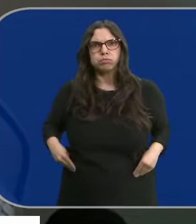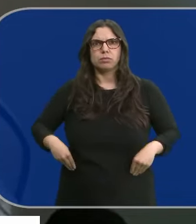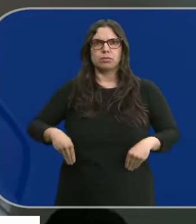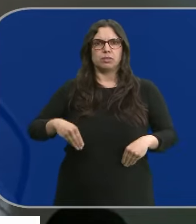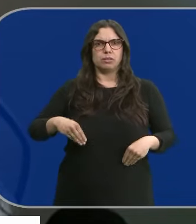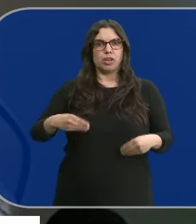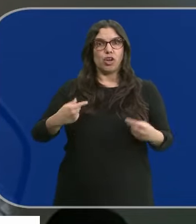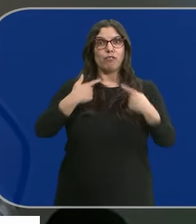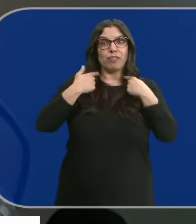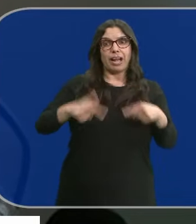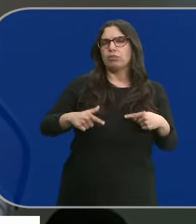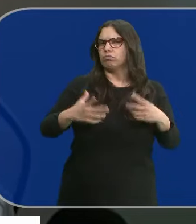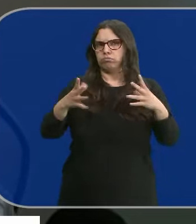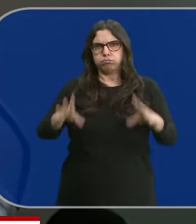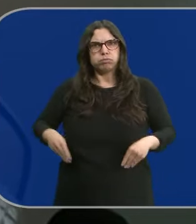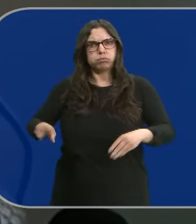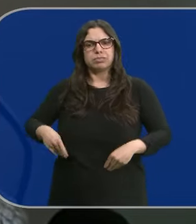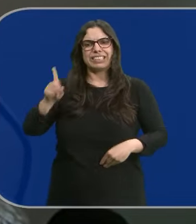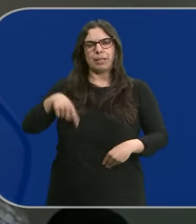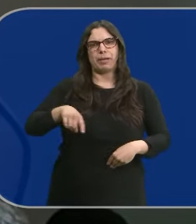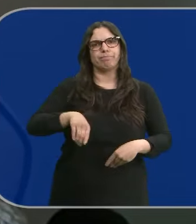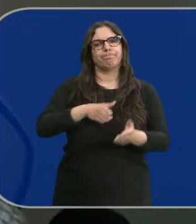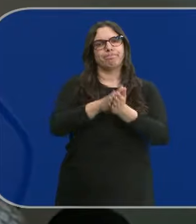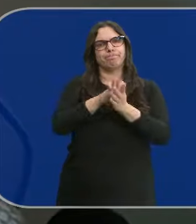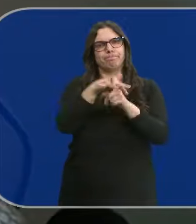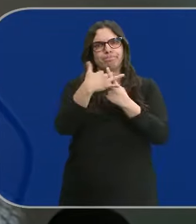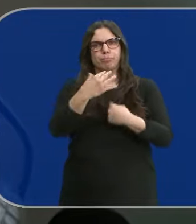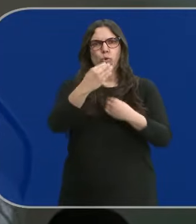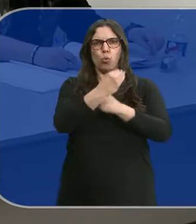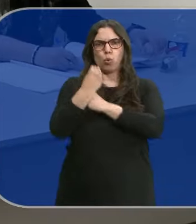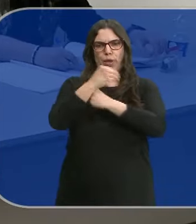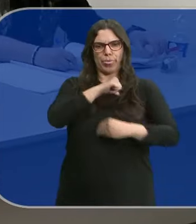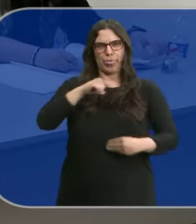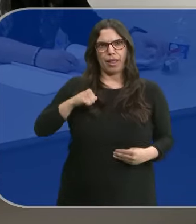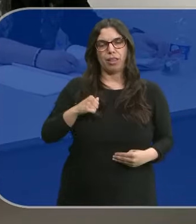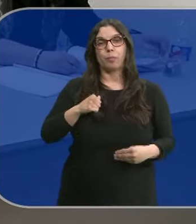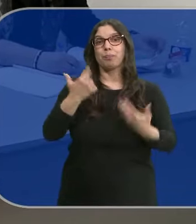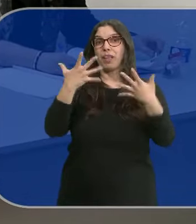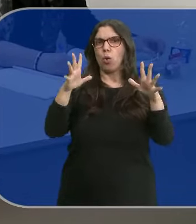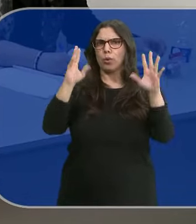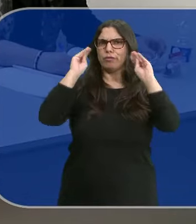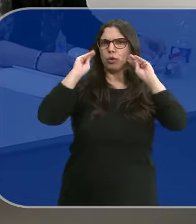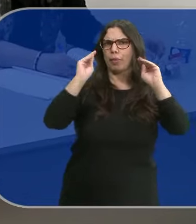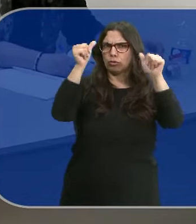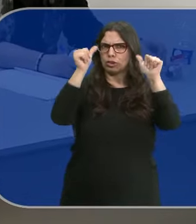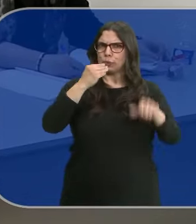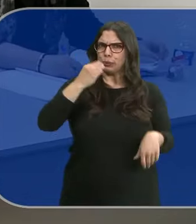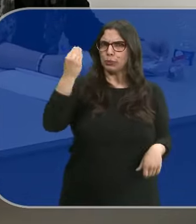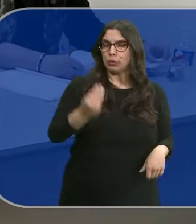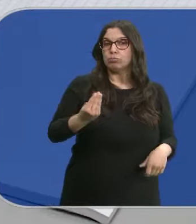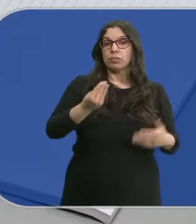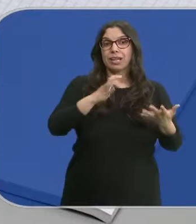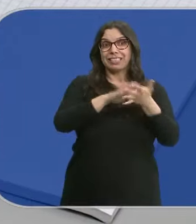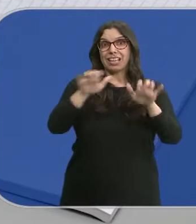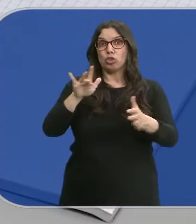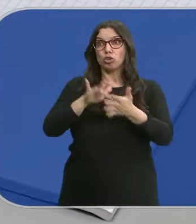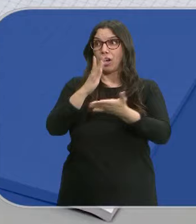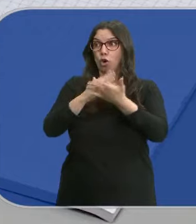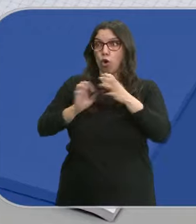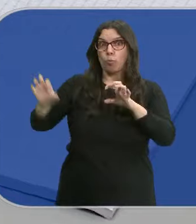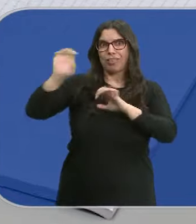ahí, trabajar también tu estado de ánimo, lo que hablábamos antes también del autocuidado. Pese a la formación y cualificación, Castilla y León es la